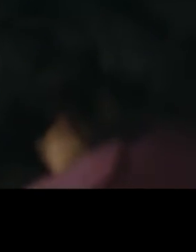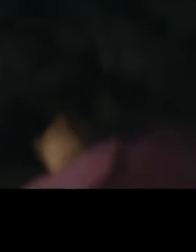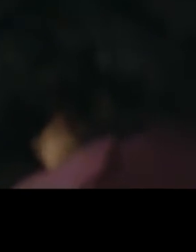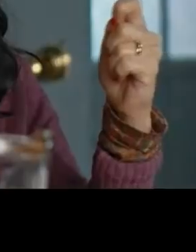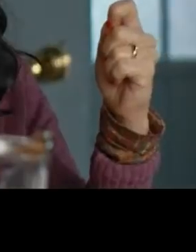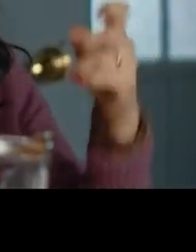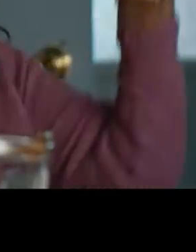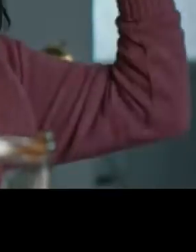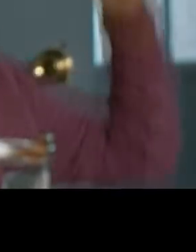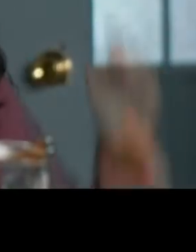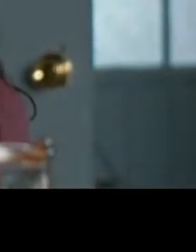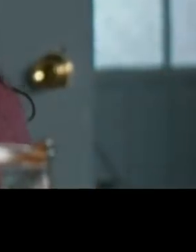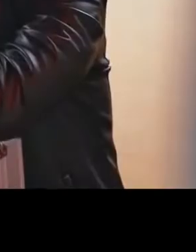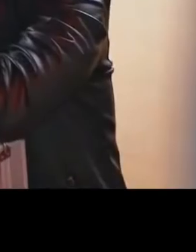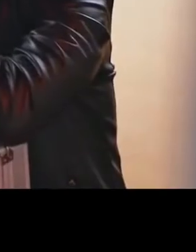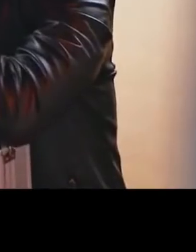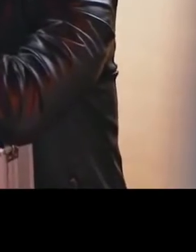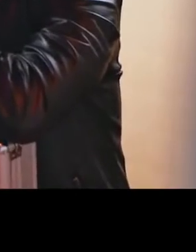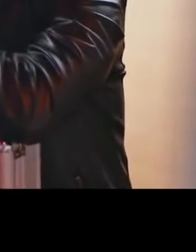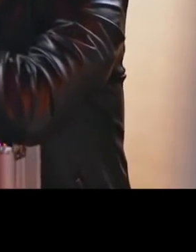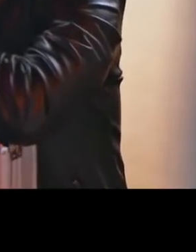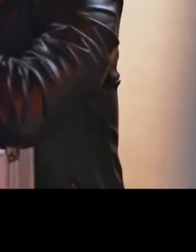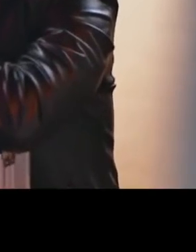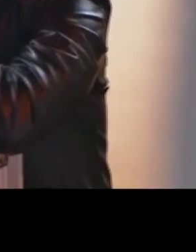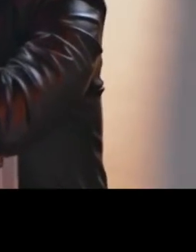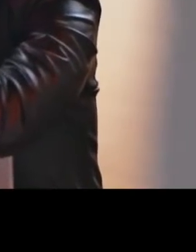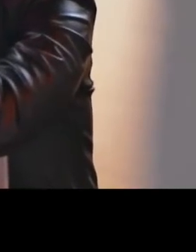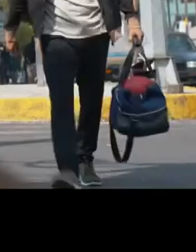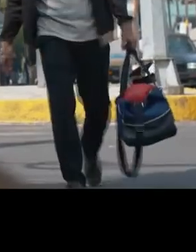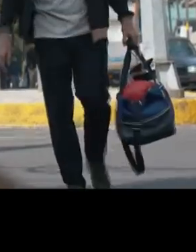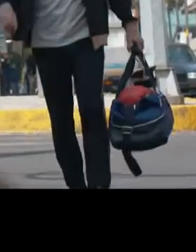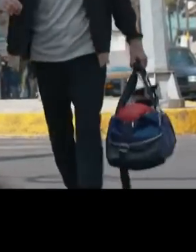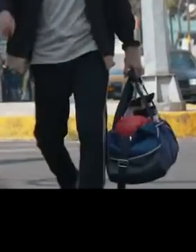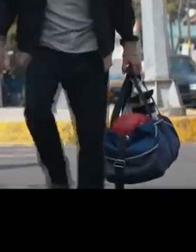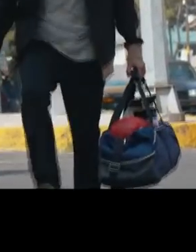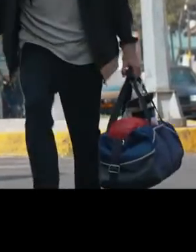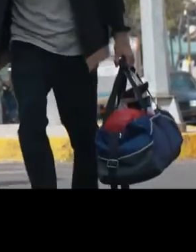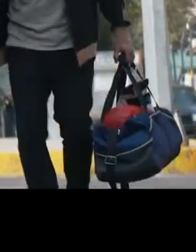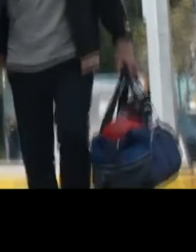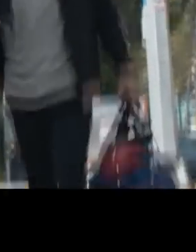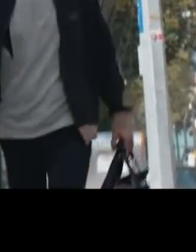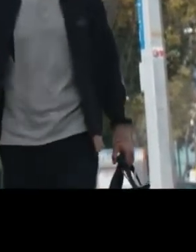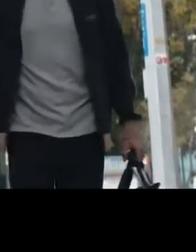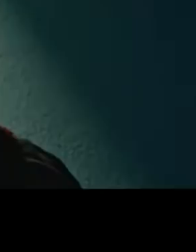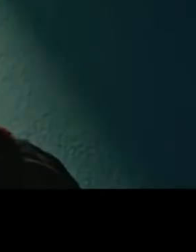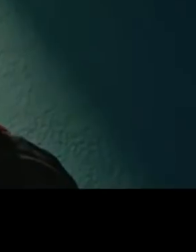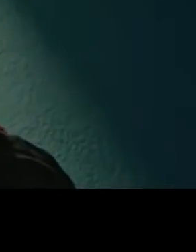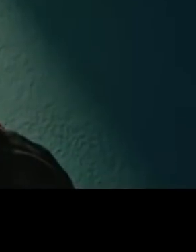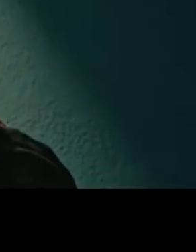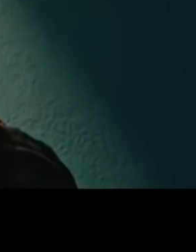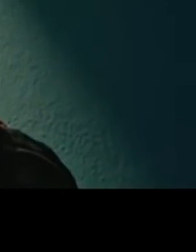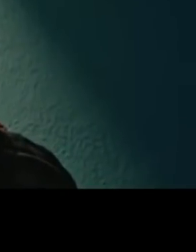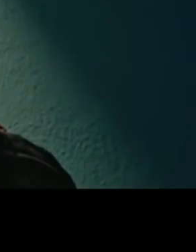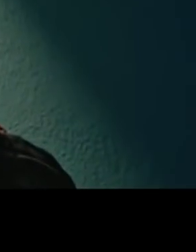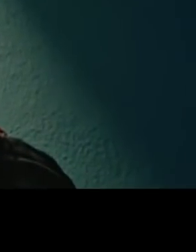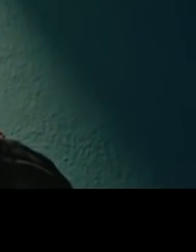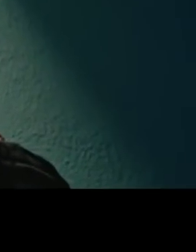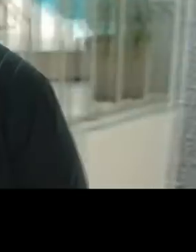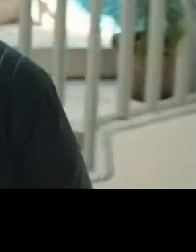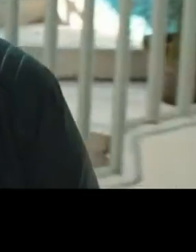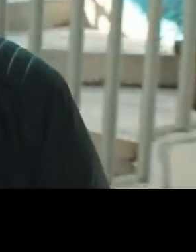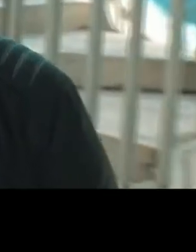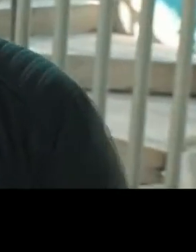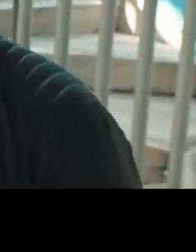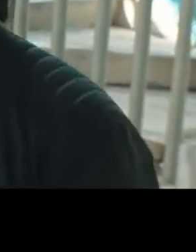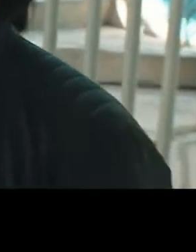Lucía? Sí está claro que esto de aquí no sale, ¿verdad? ¿Y mi papá? Ya se fue. Tenía una clase temprano.